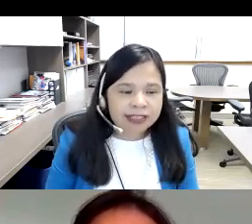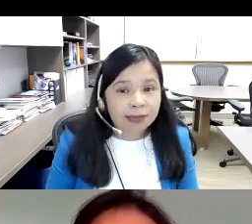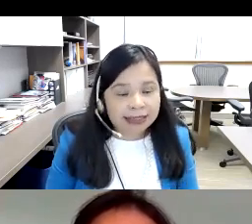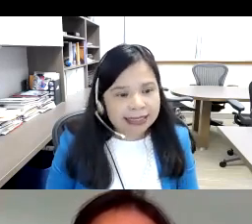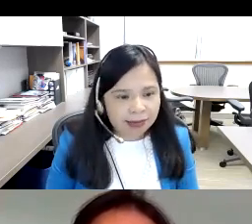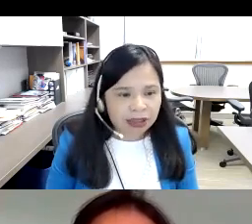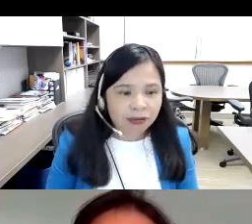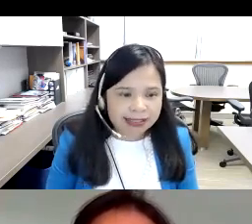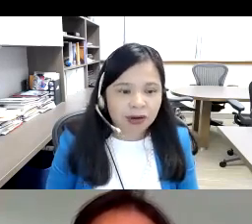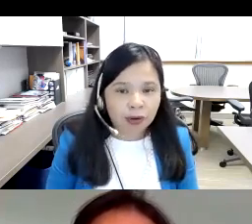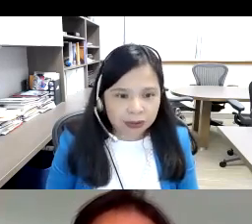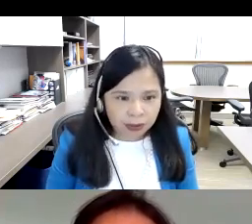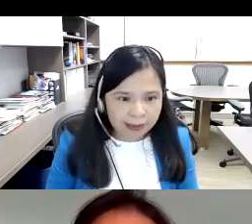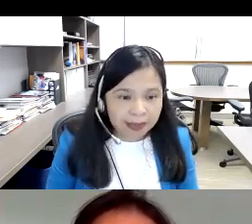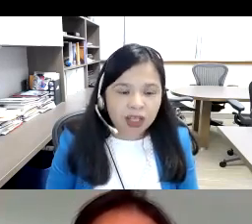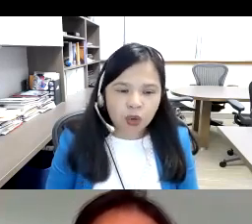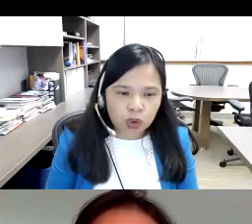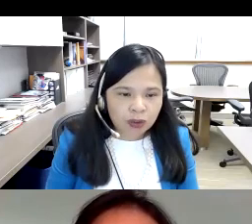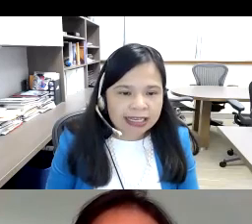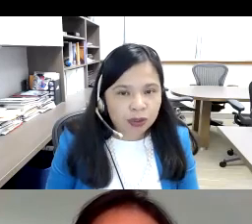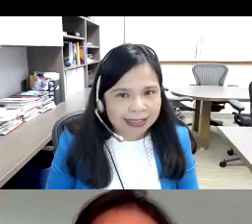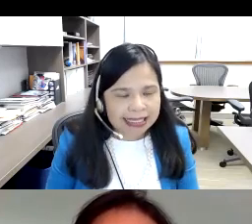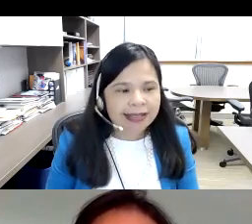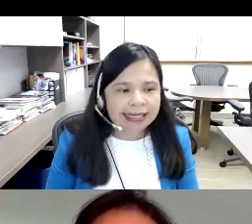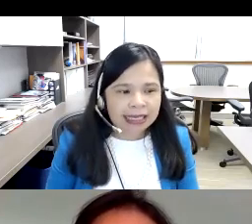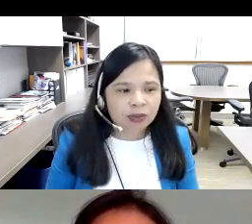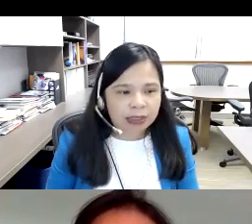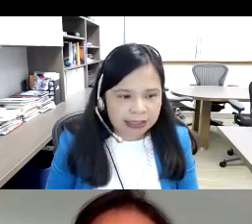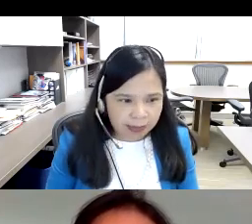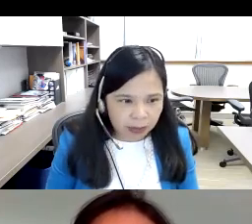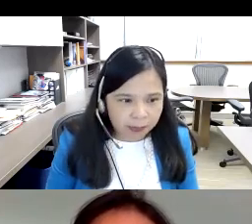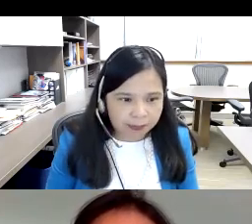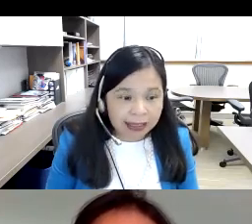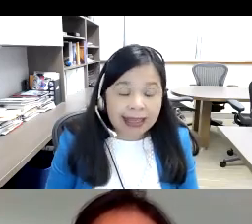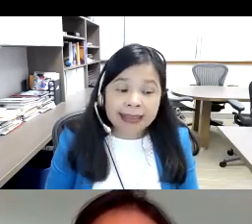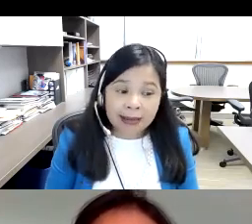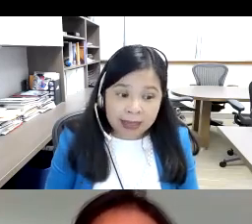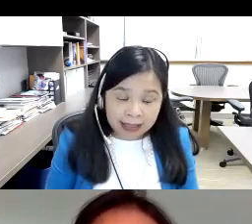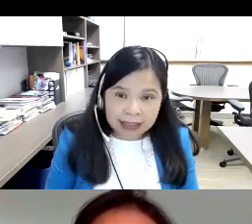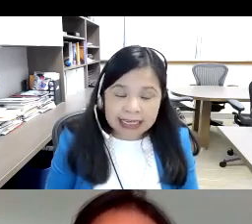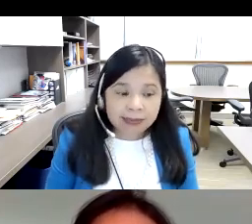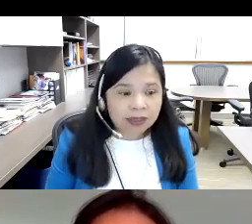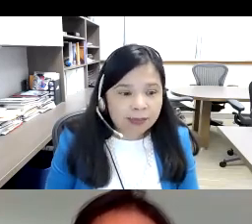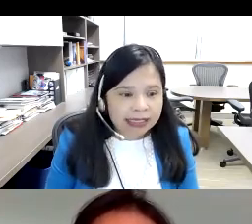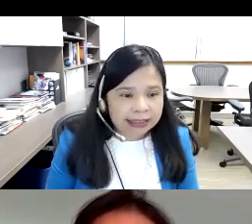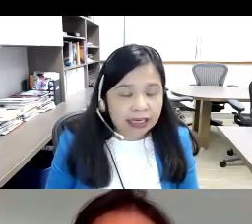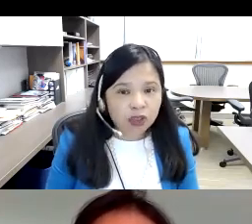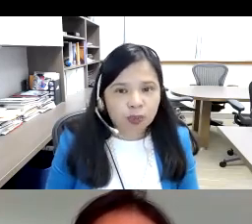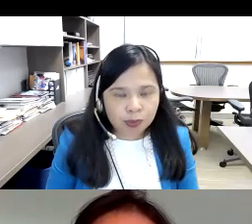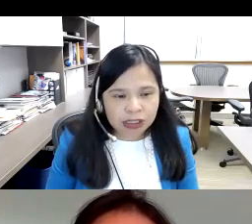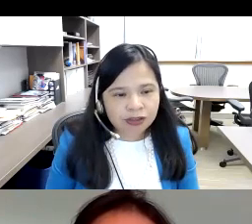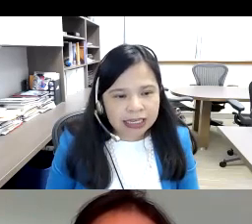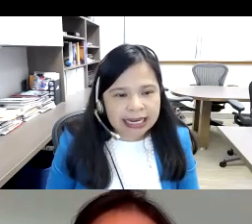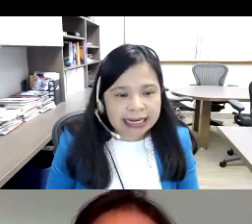también oficialmente el lanzamiento de esta convocatoria con todas las universidades que estamos participando. También les vamos a presentar